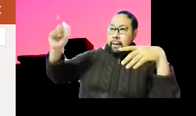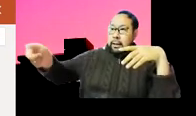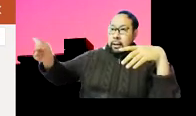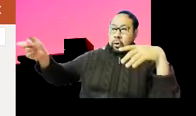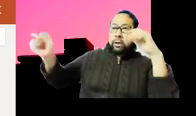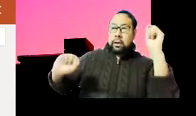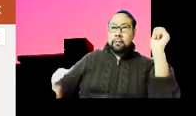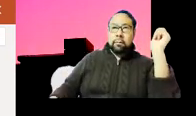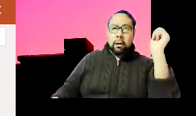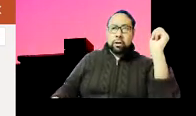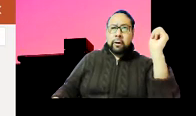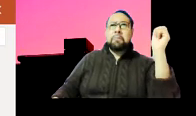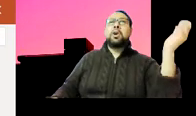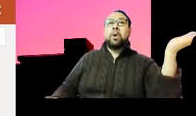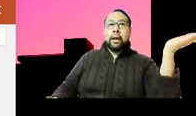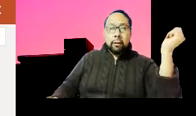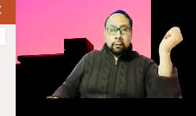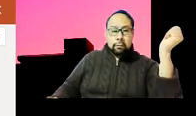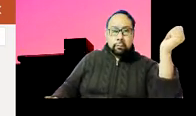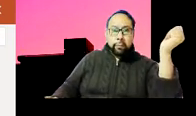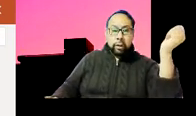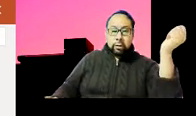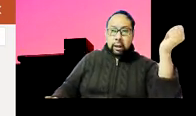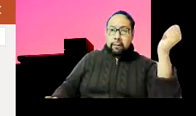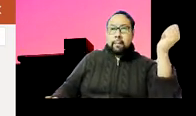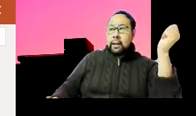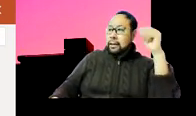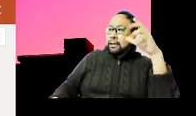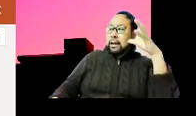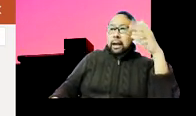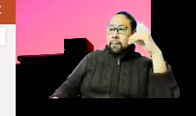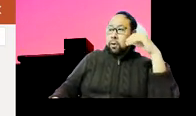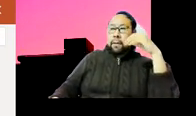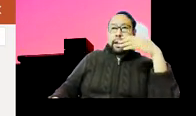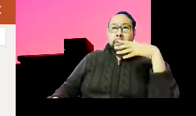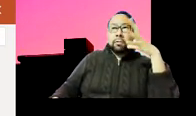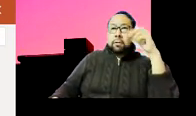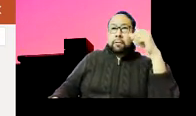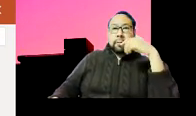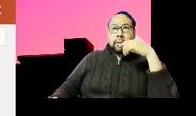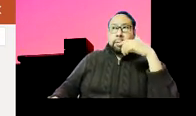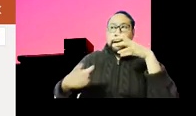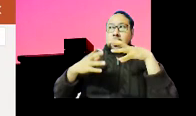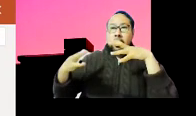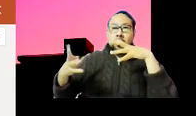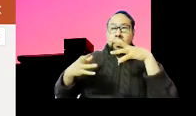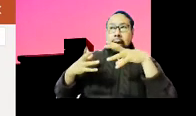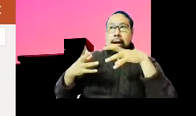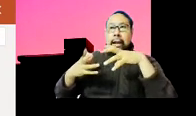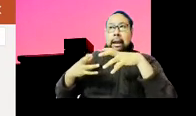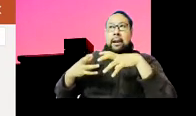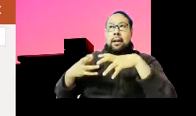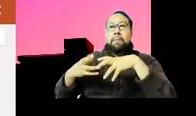y me levantas ese suéter. El otro, ¿yo por qué? Yo no lo tiré. Sin en cambio, cambiamos, porque ahí se está